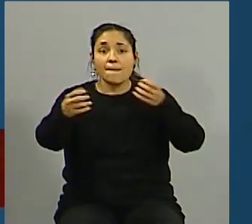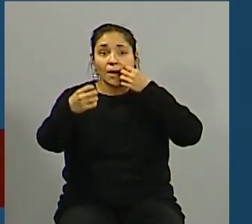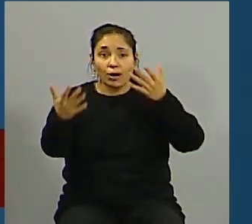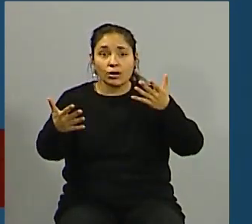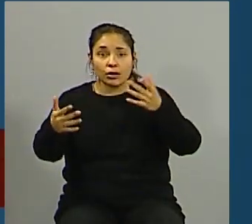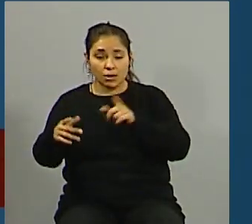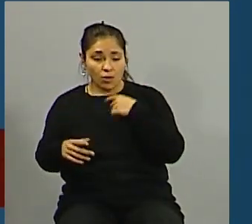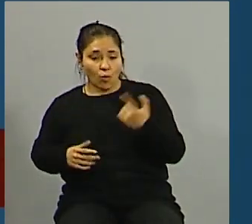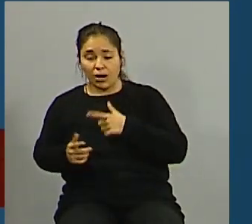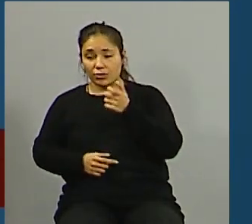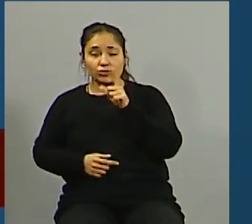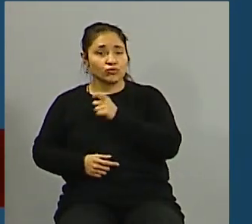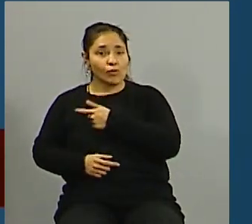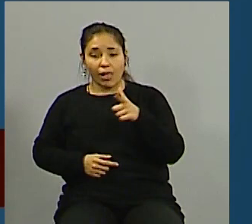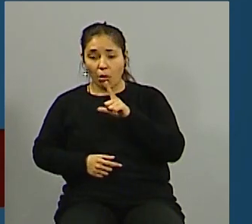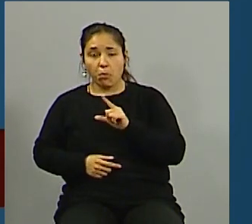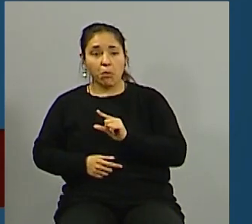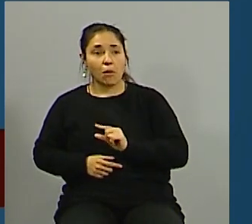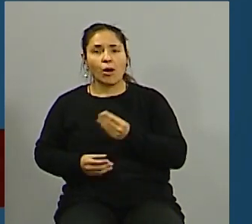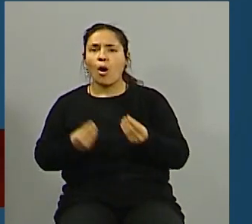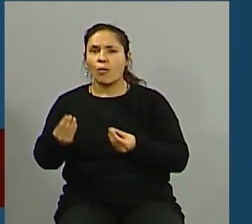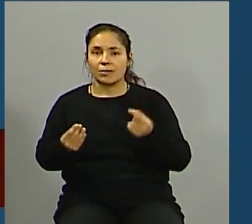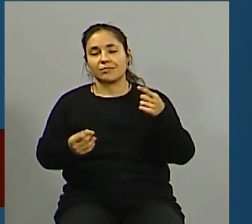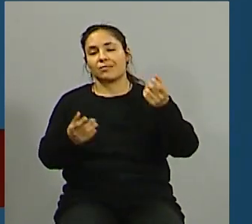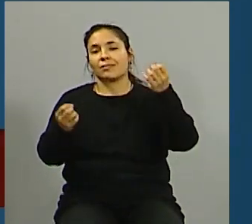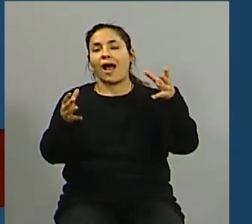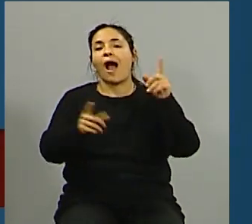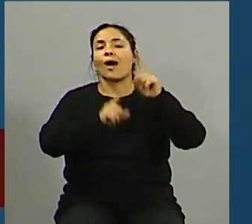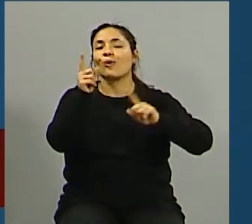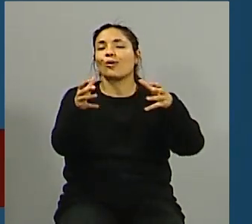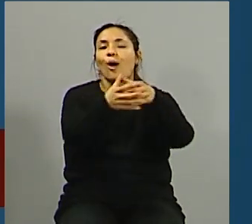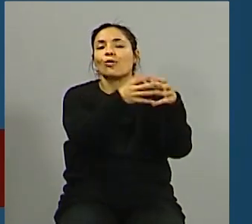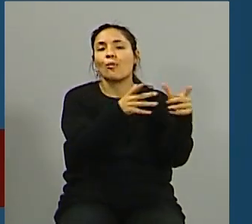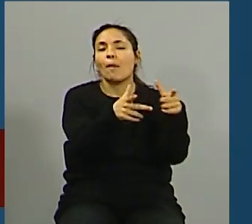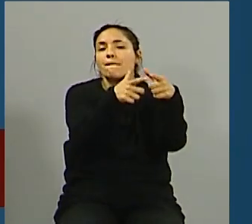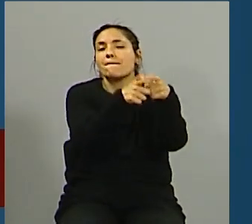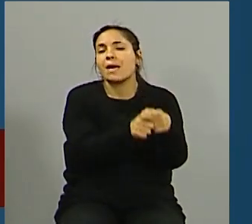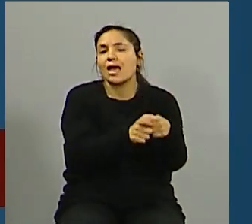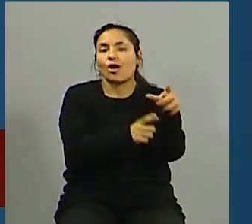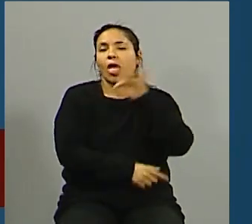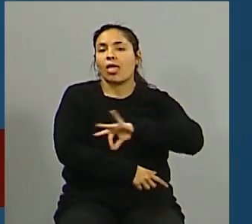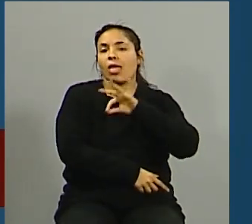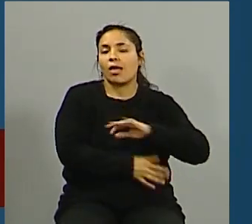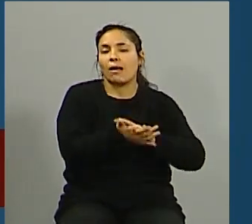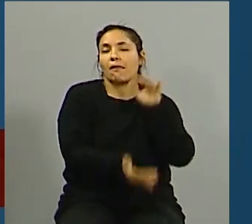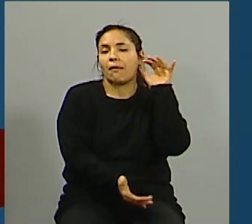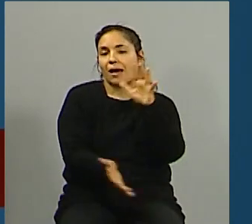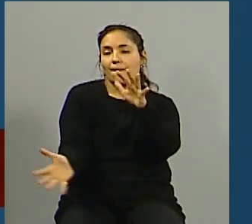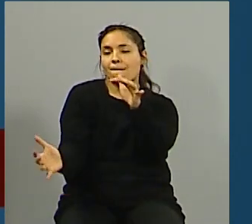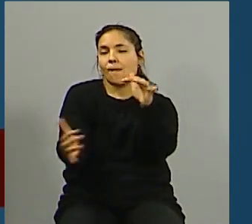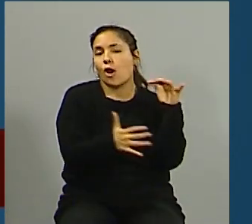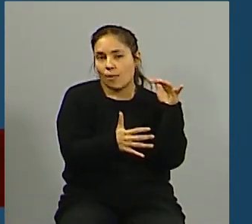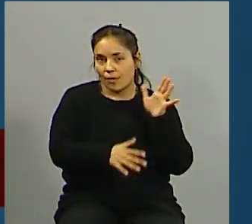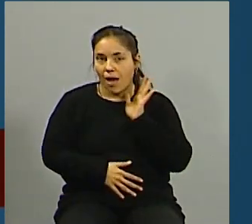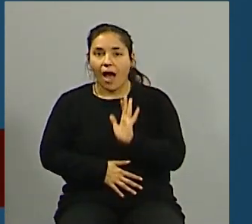cada vez más grande. Este mecanismo redistributivo es la inflación, justamente. Es una apropiación